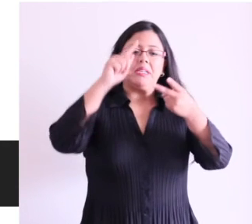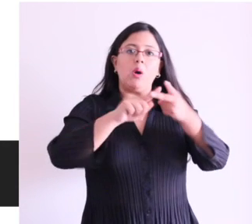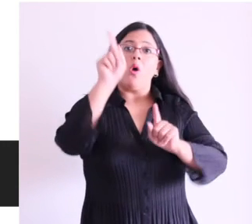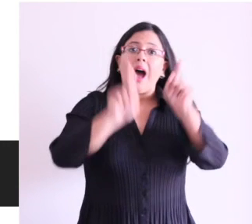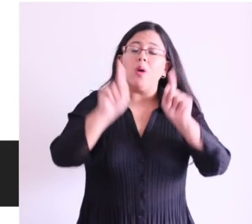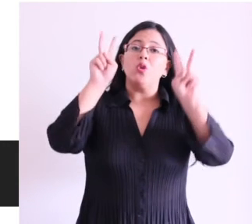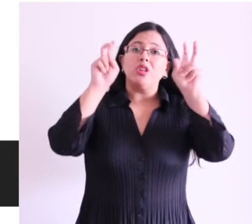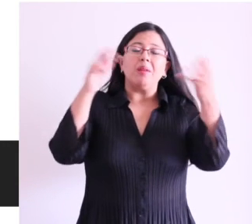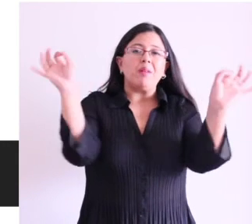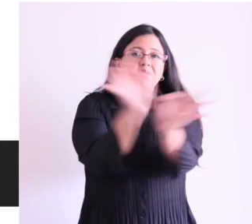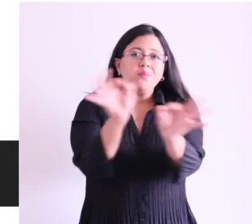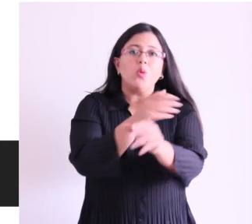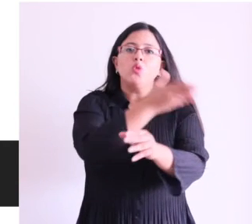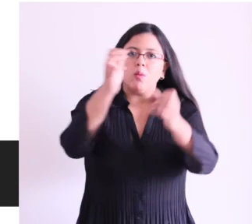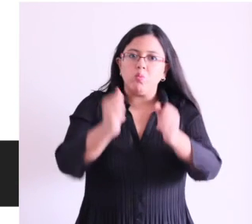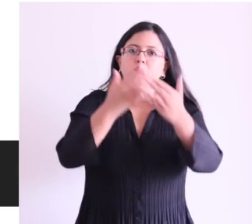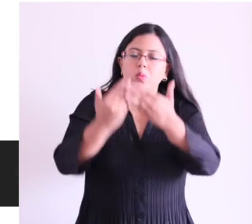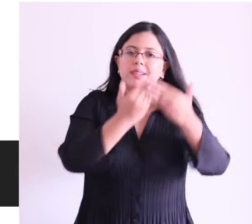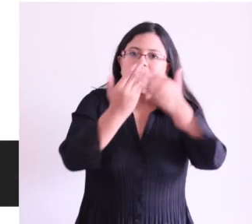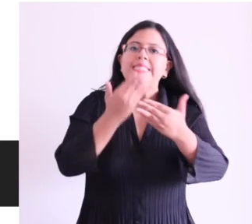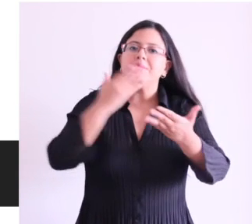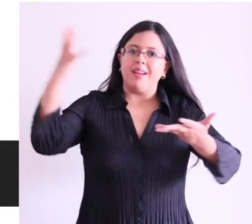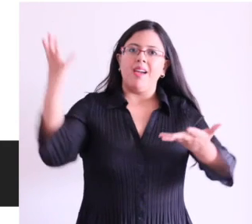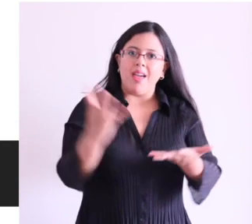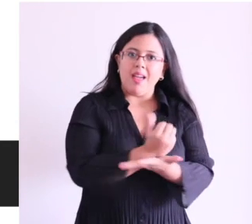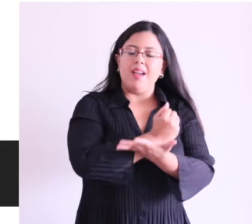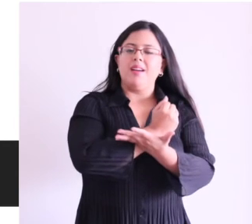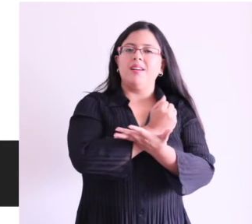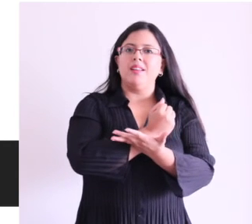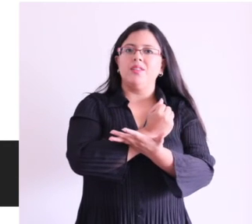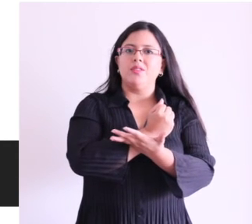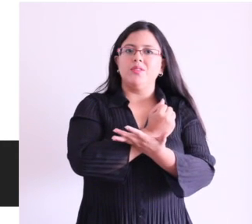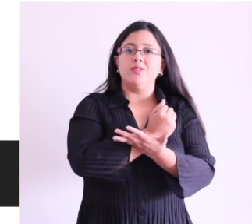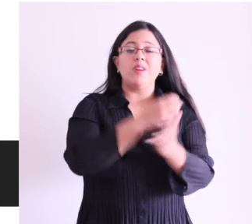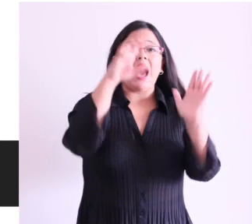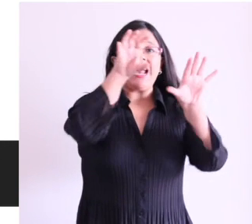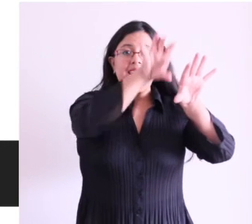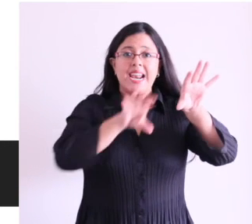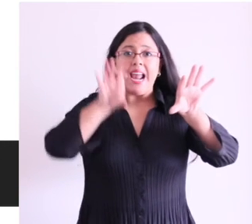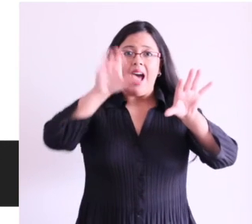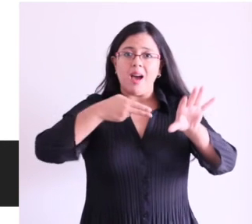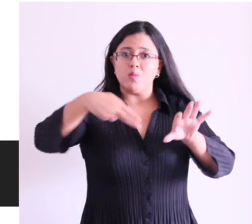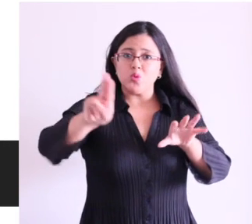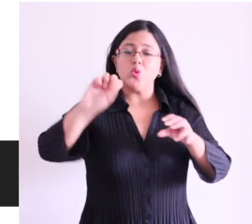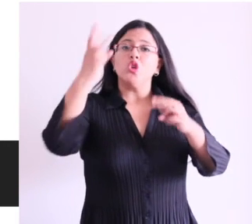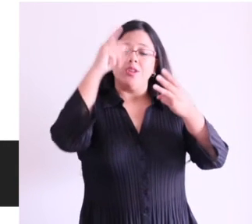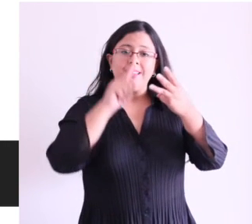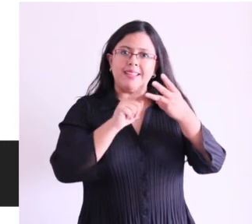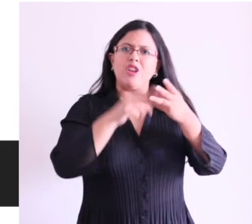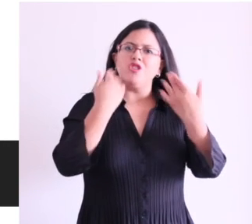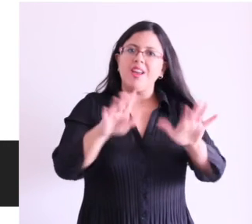puedan estudiar y tener éxito en cada uno de sus ramos. 3. Distinguimos entre los